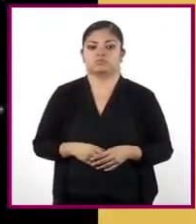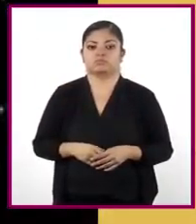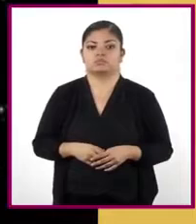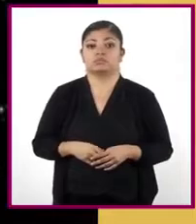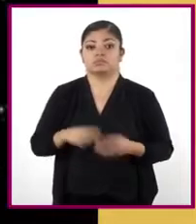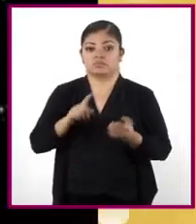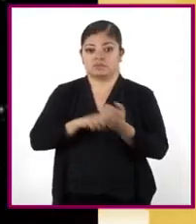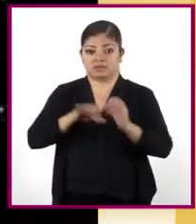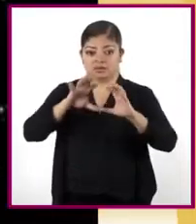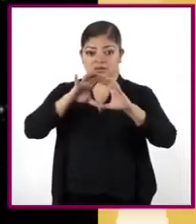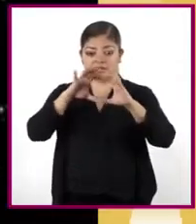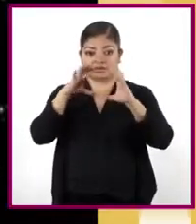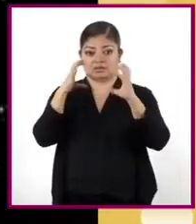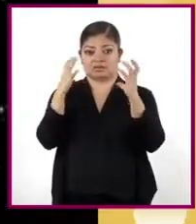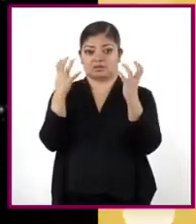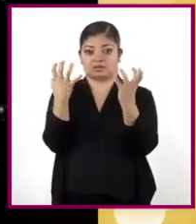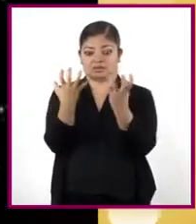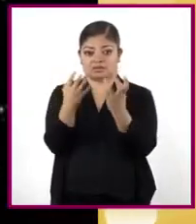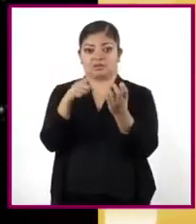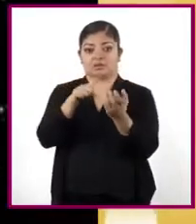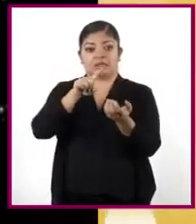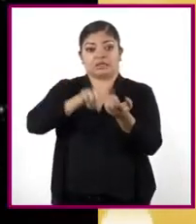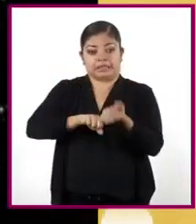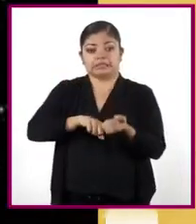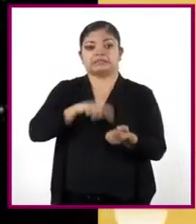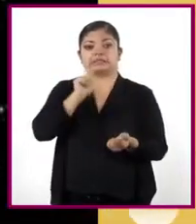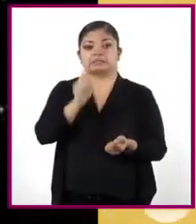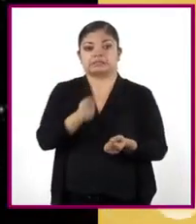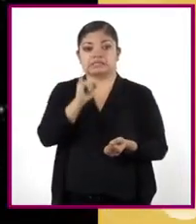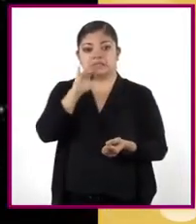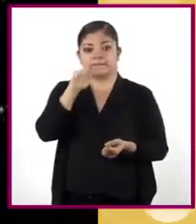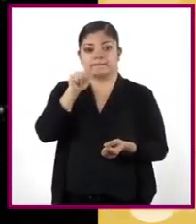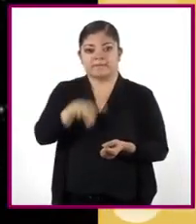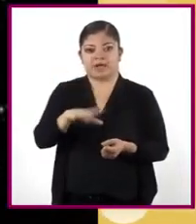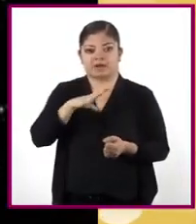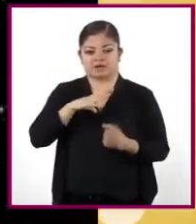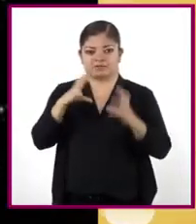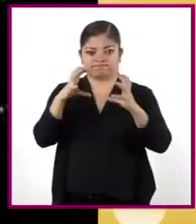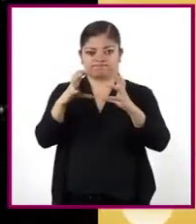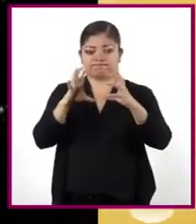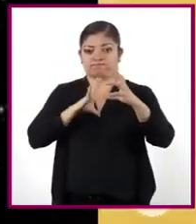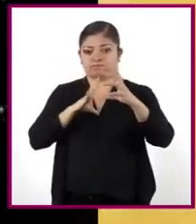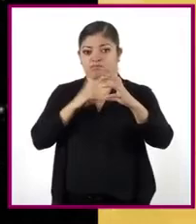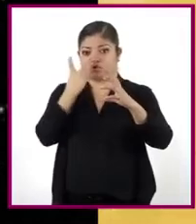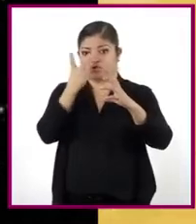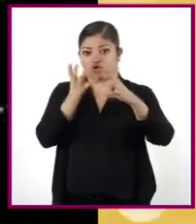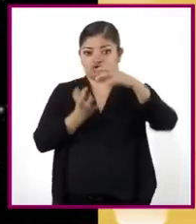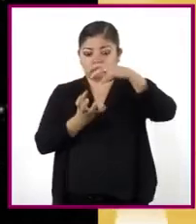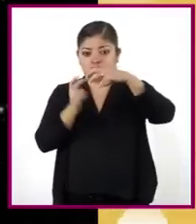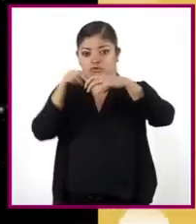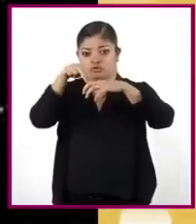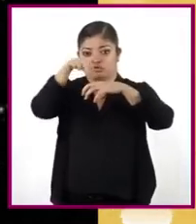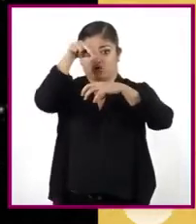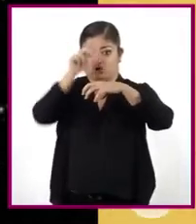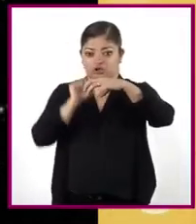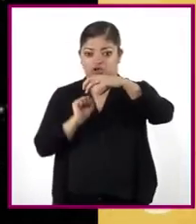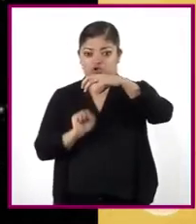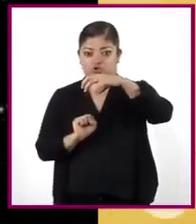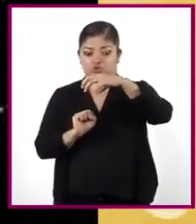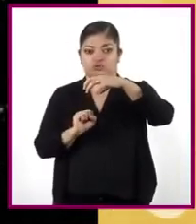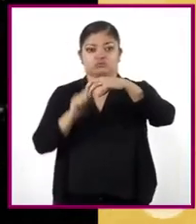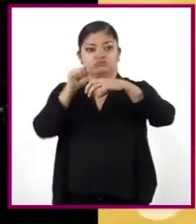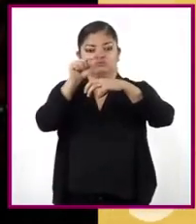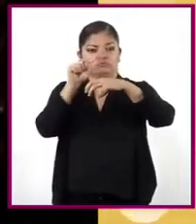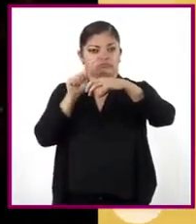Debido a que la Tierra es, en sí misma, un imán gigante con dos polos magnéticos, norte y sur,